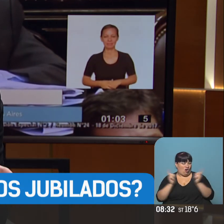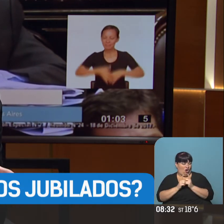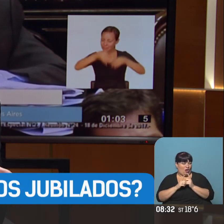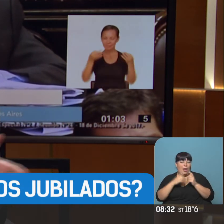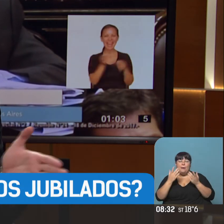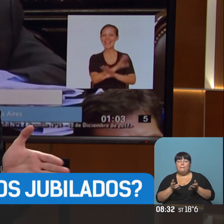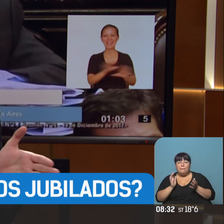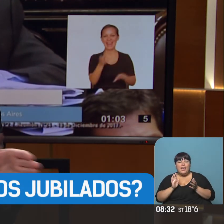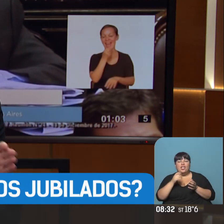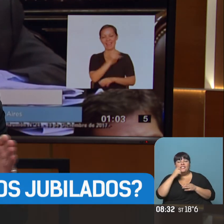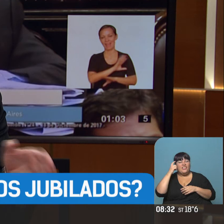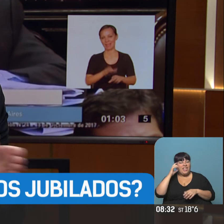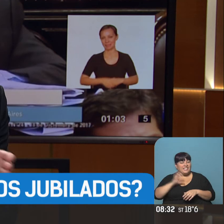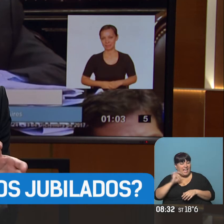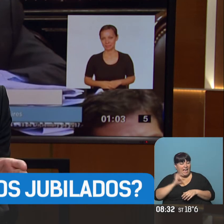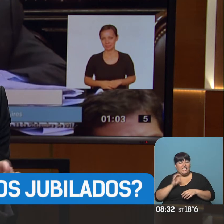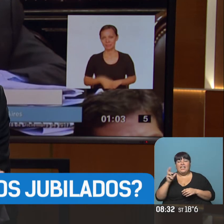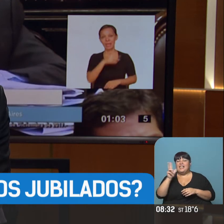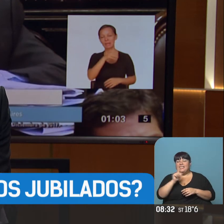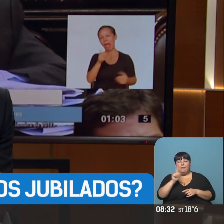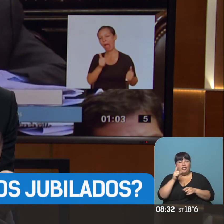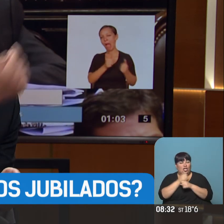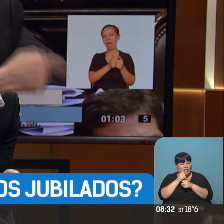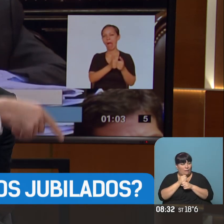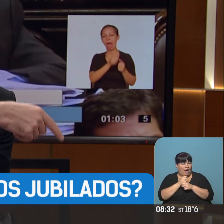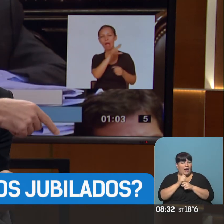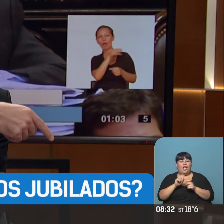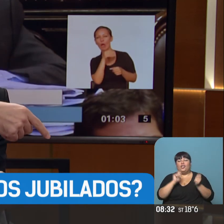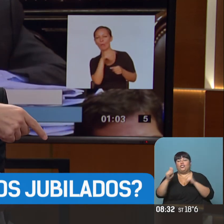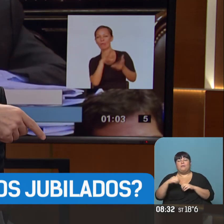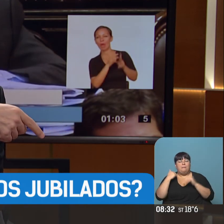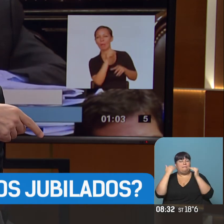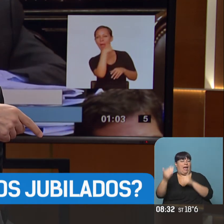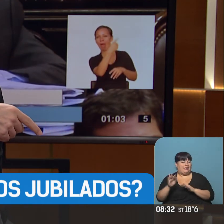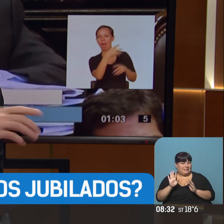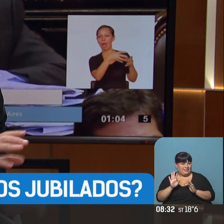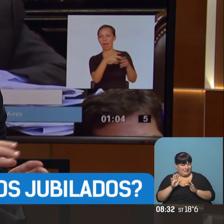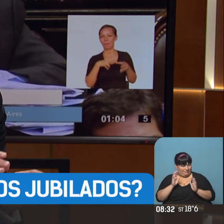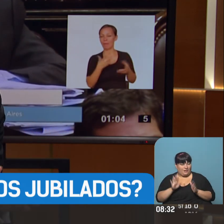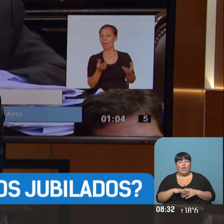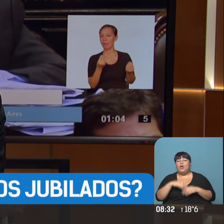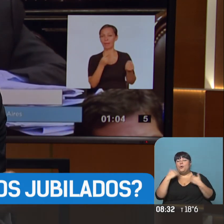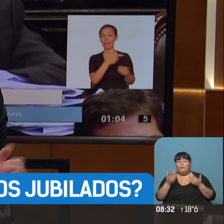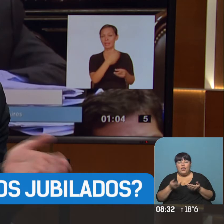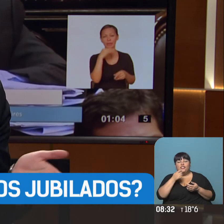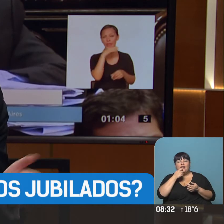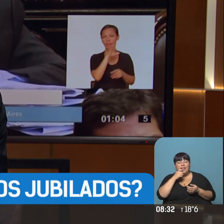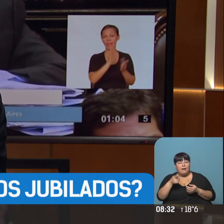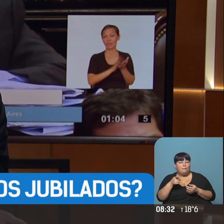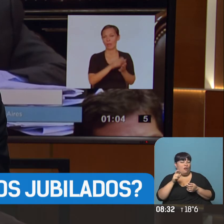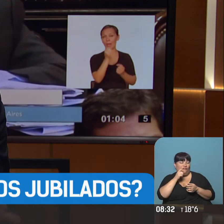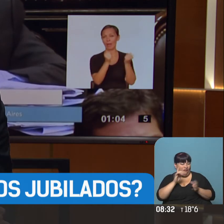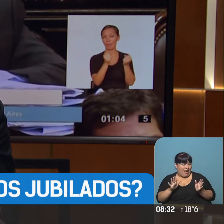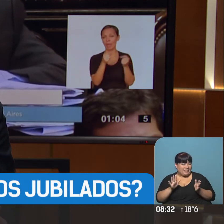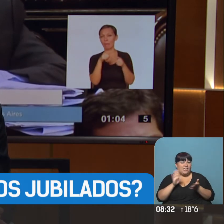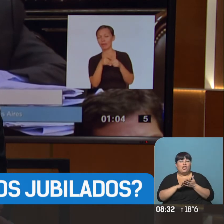pero si dentro de los últimos 10 años hay 3 meses que no trabajaste, salteamos y vamos más lejos. Correcto. Por eso doy este ejemplo simple